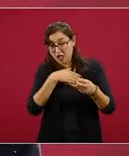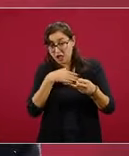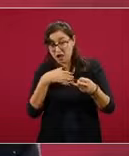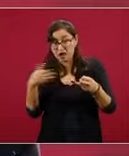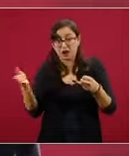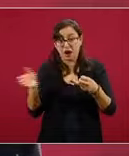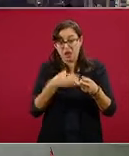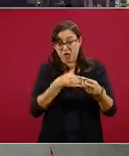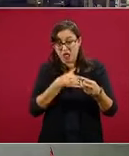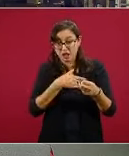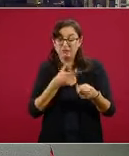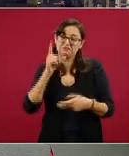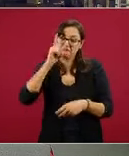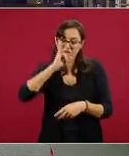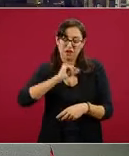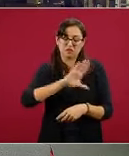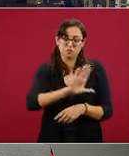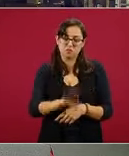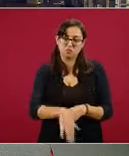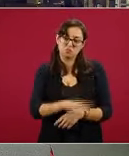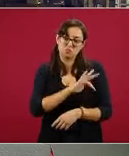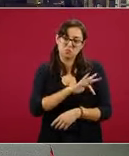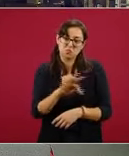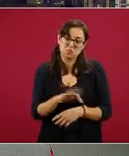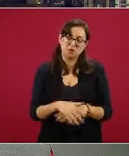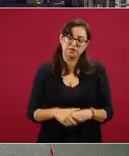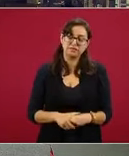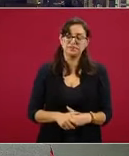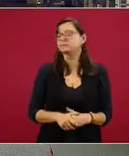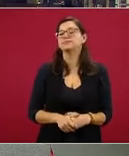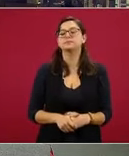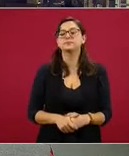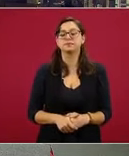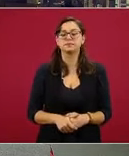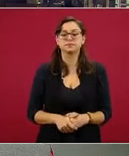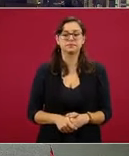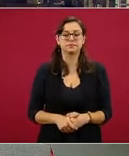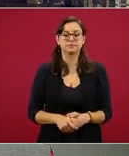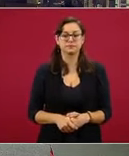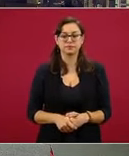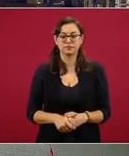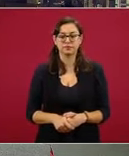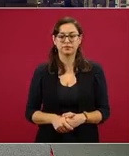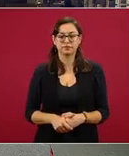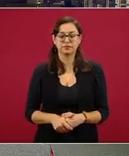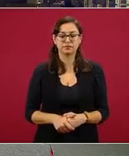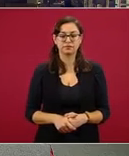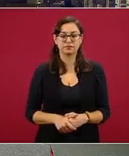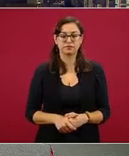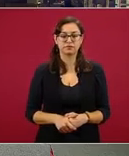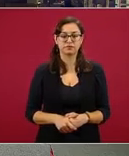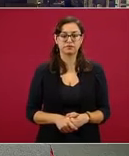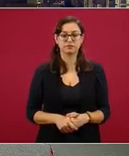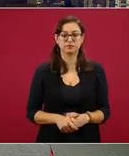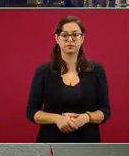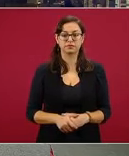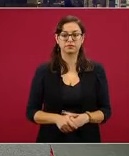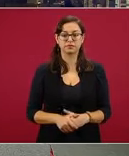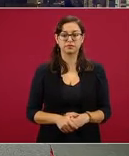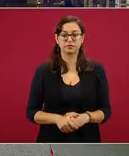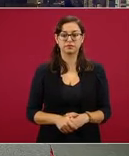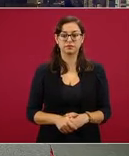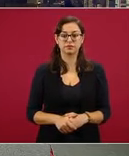paciente. ¿Y a partir de enero se van a desaparecer las cuotas en este instituto? Consulta la